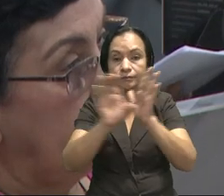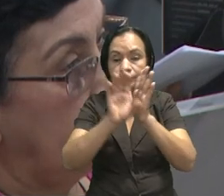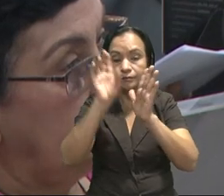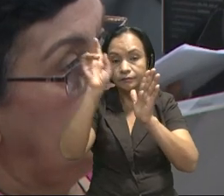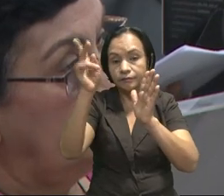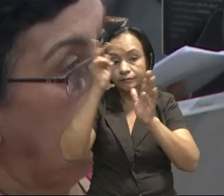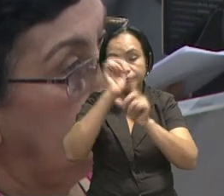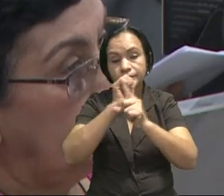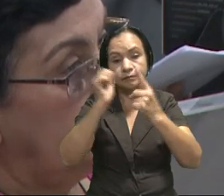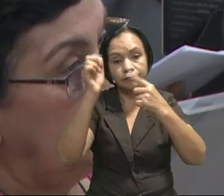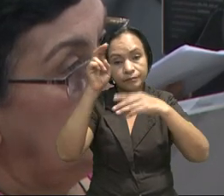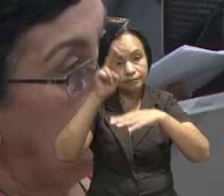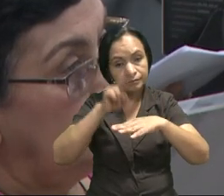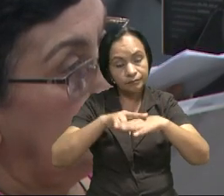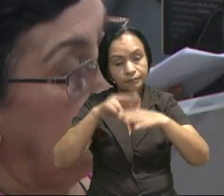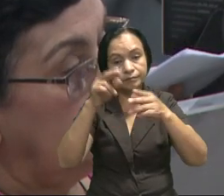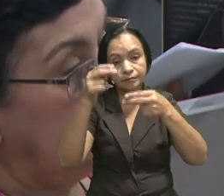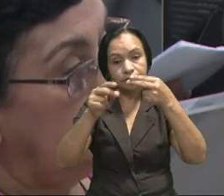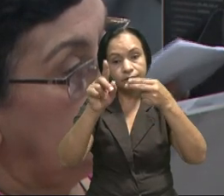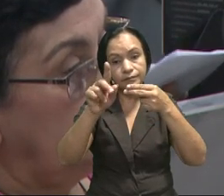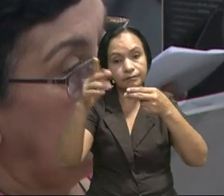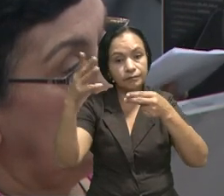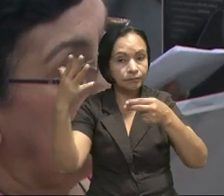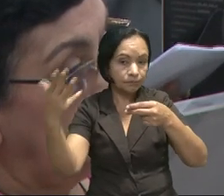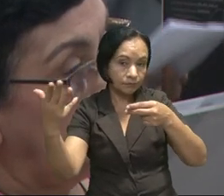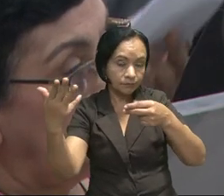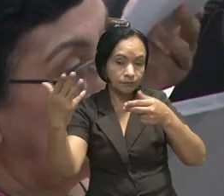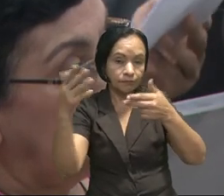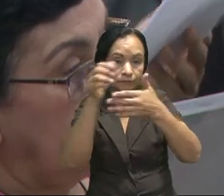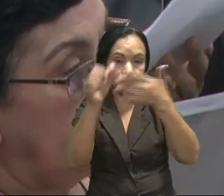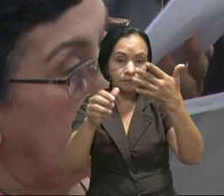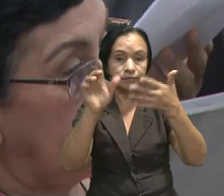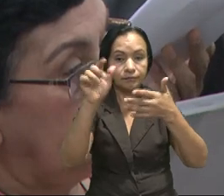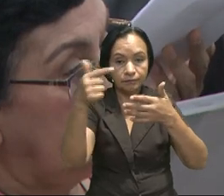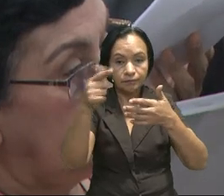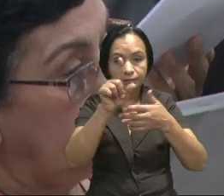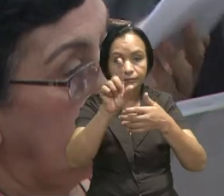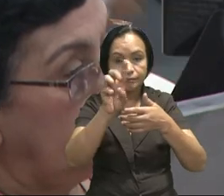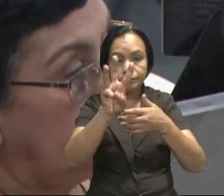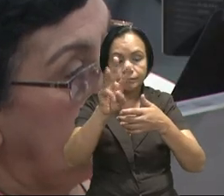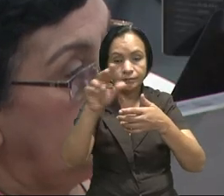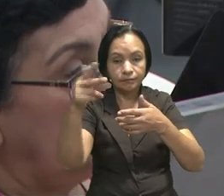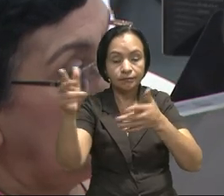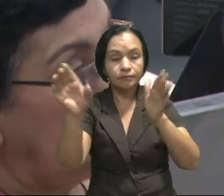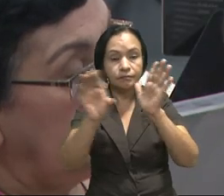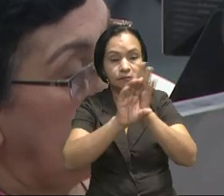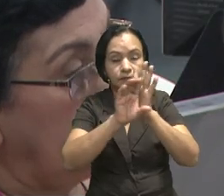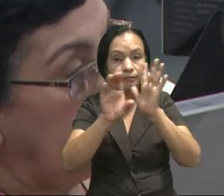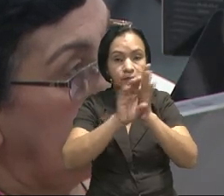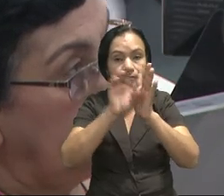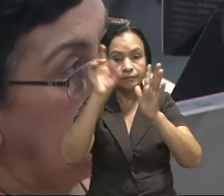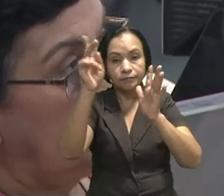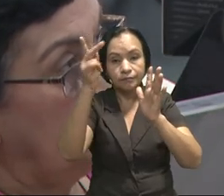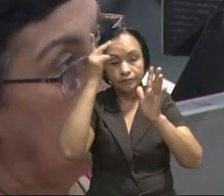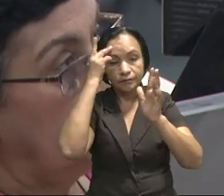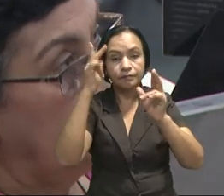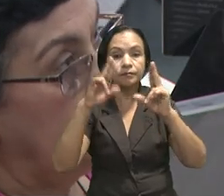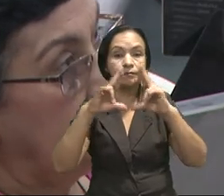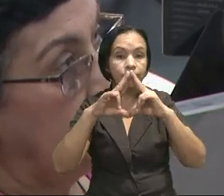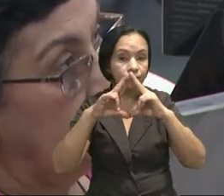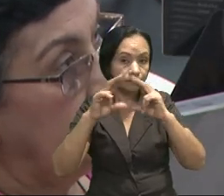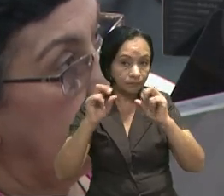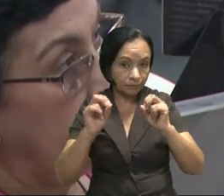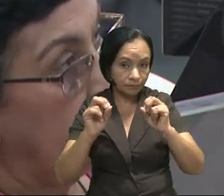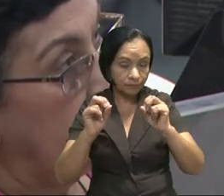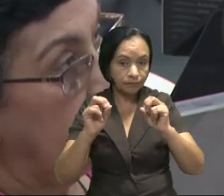de la Asamblea Nacional, contenida en el numeral 19 del artículo 138 de la Constitución Política de la